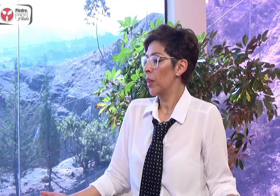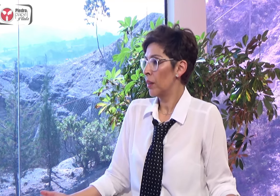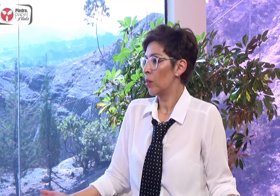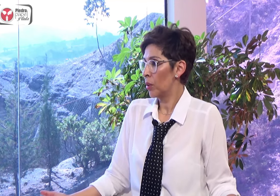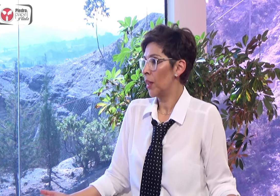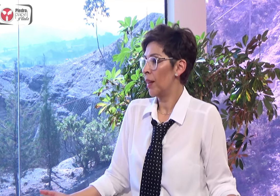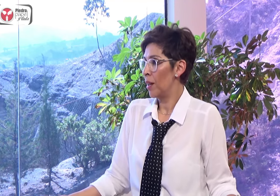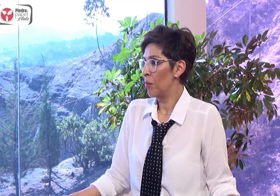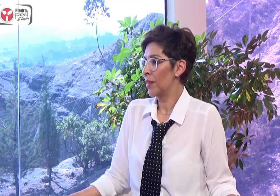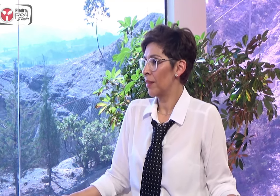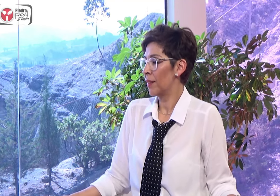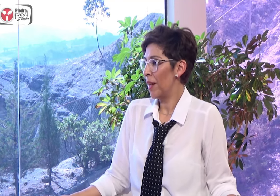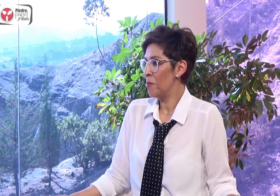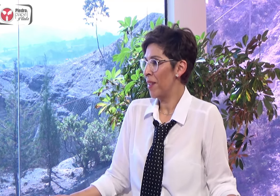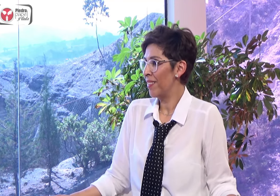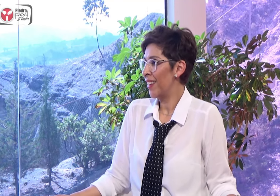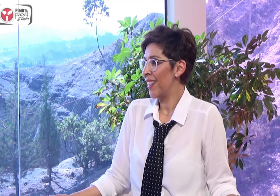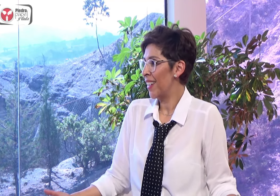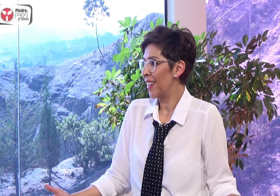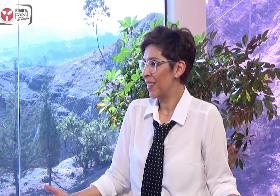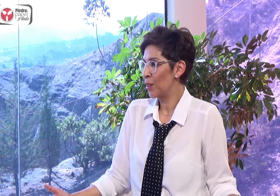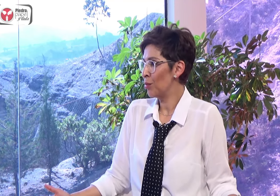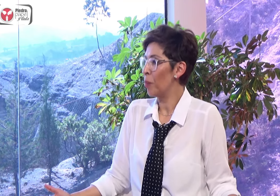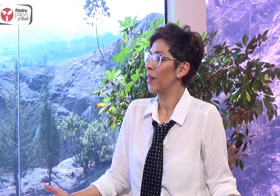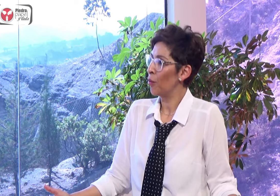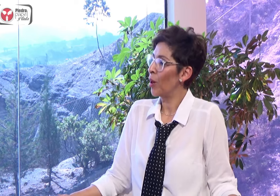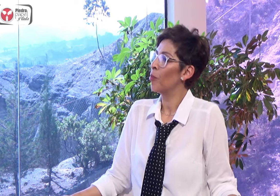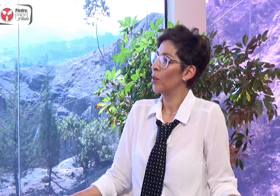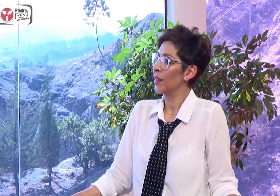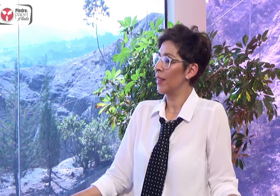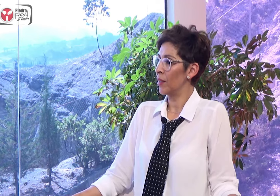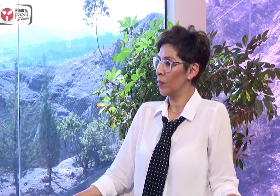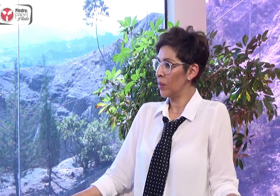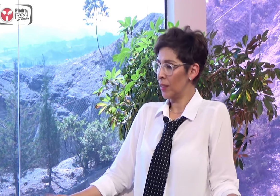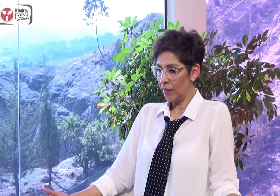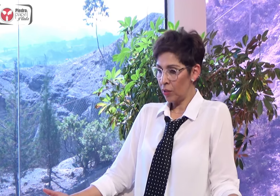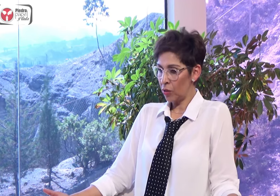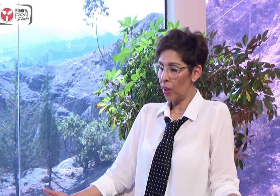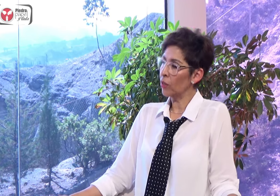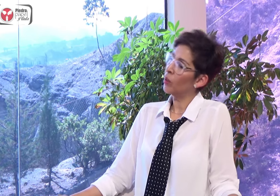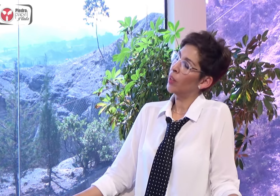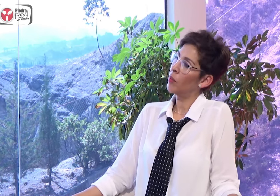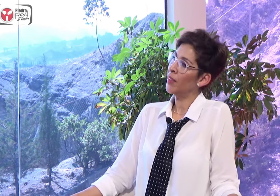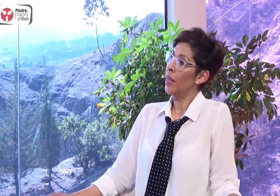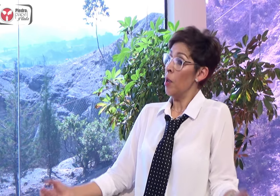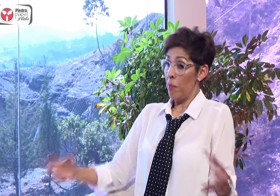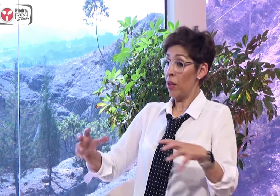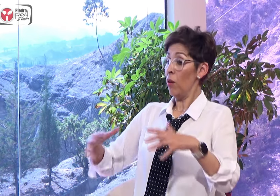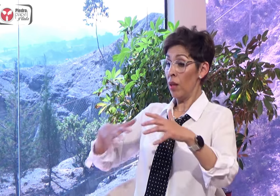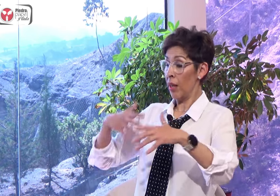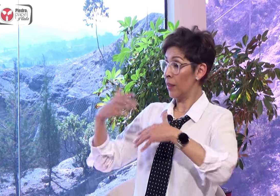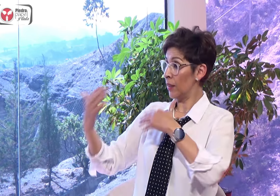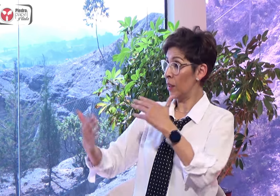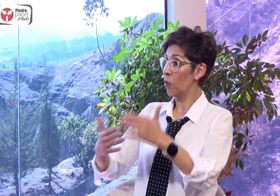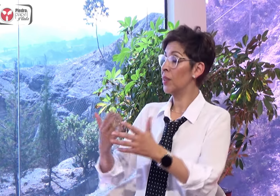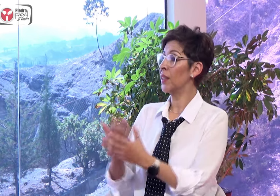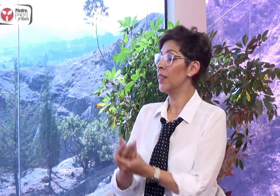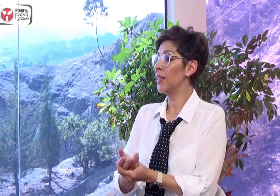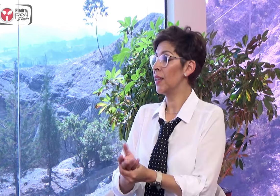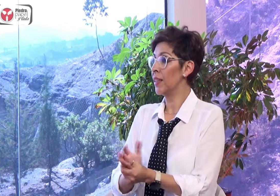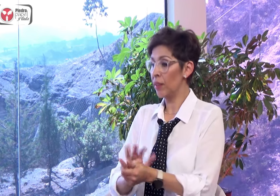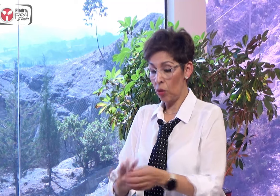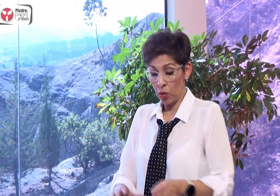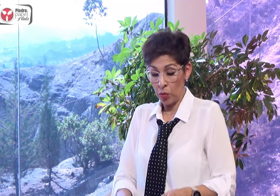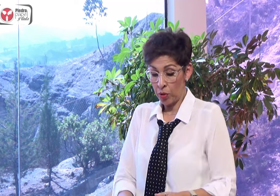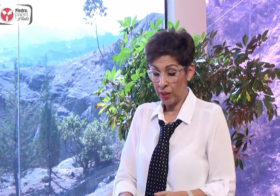va a poder derrotar al MAS. Realmente es una paradoja política, ¿no? Se están destrozando en el MAS, pero en las encuestas